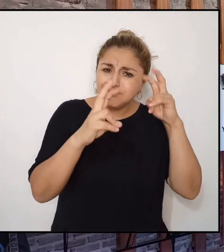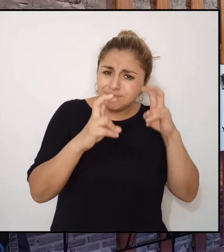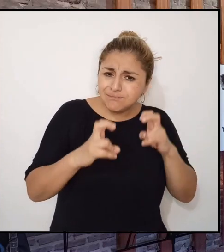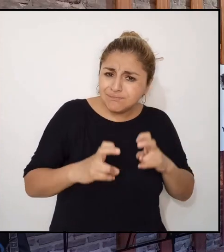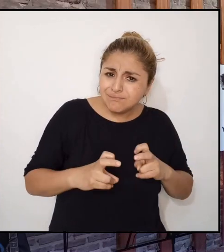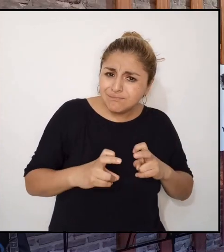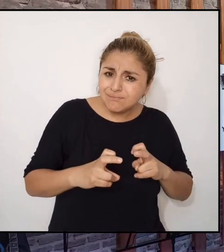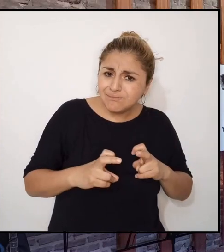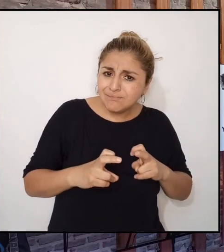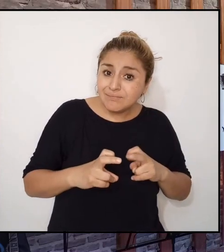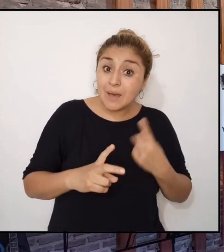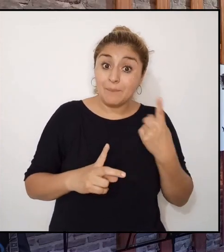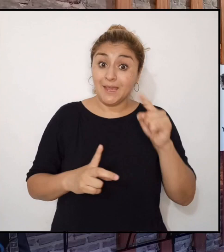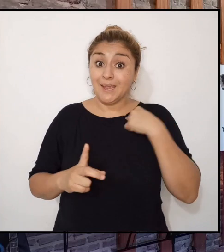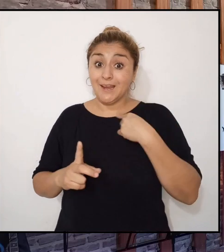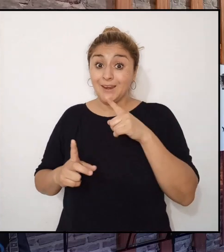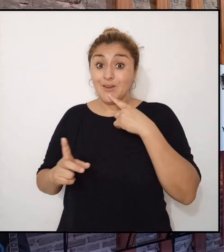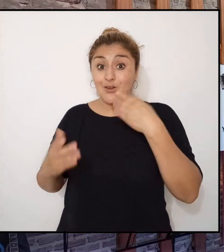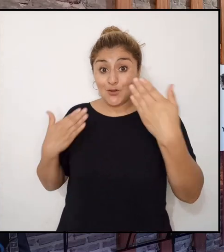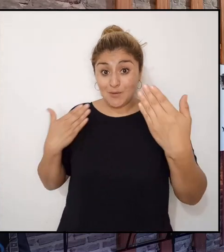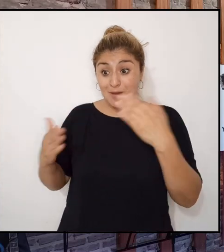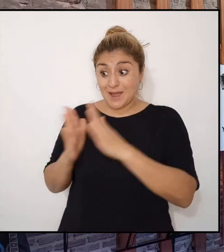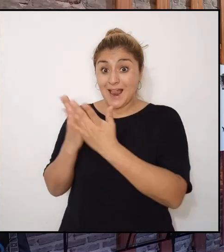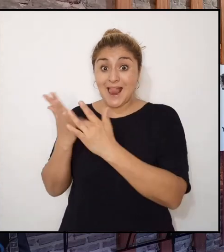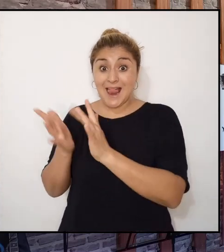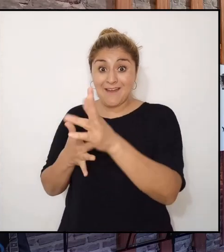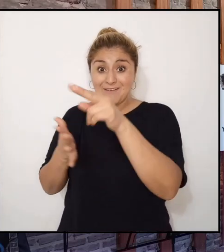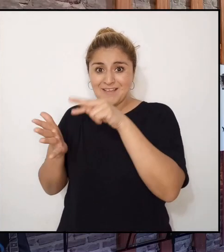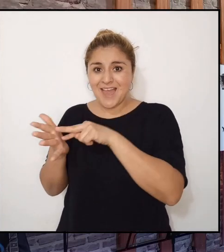ahorrado un montón de muertes y de problemas.